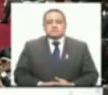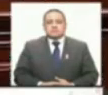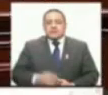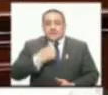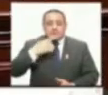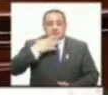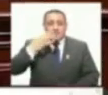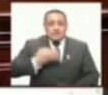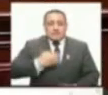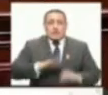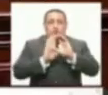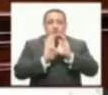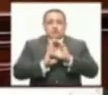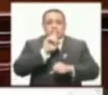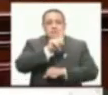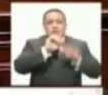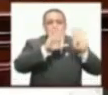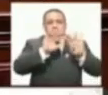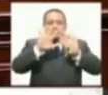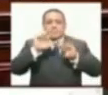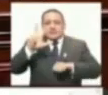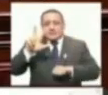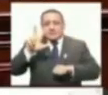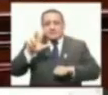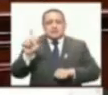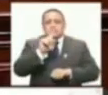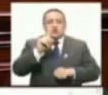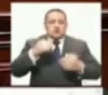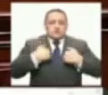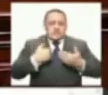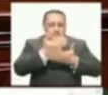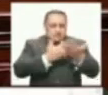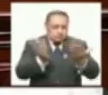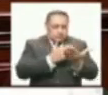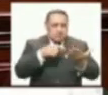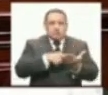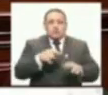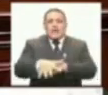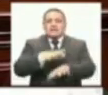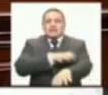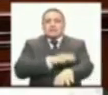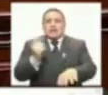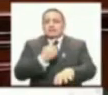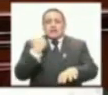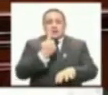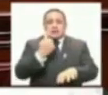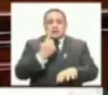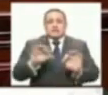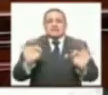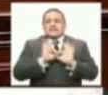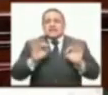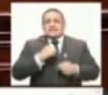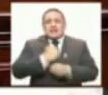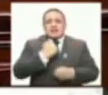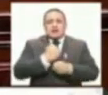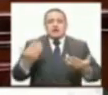Es cierto que la Constitución de 1993 no contempla la figura de una asamblea constituyente, ni la